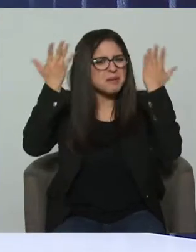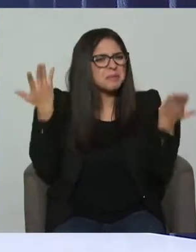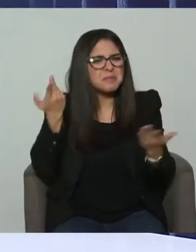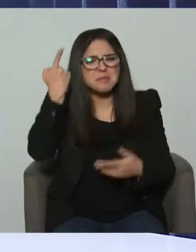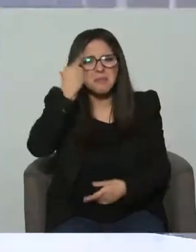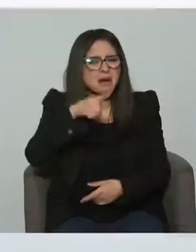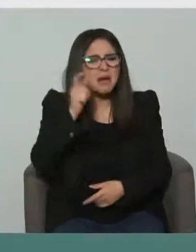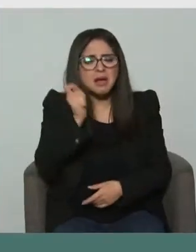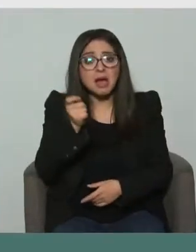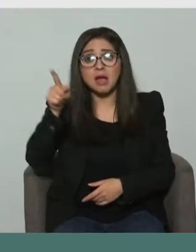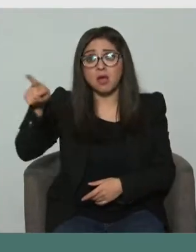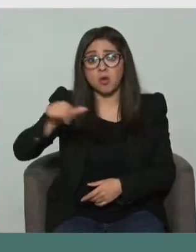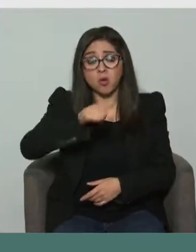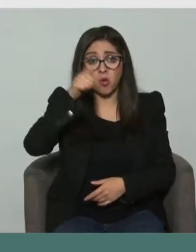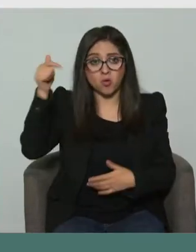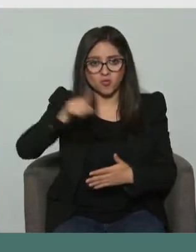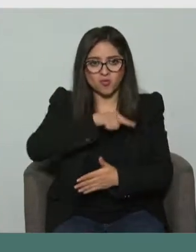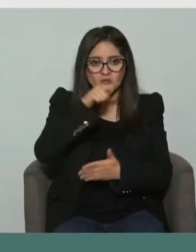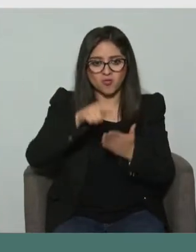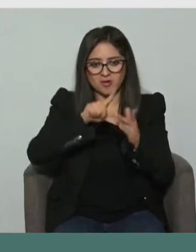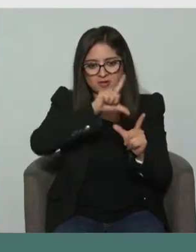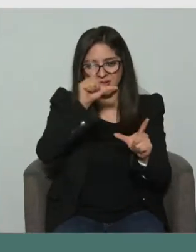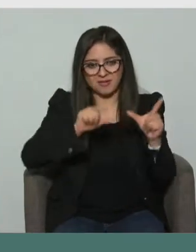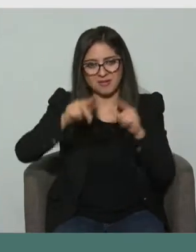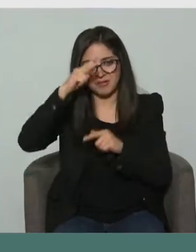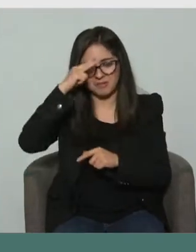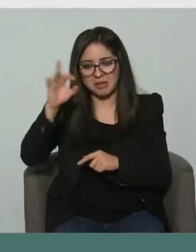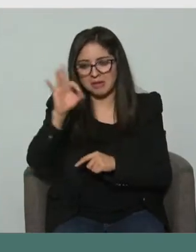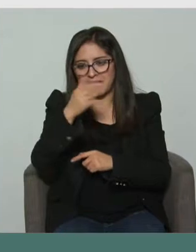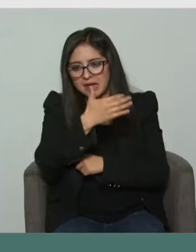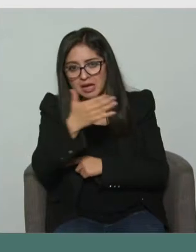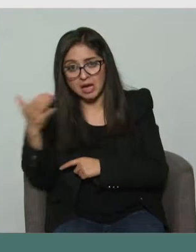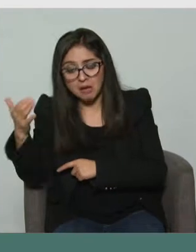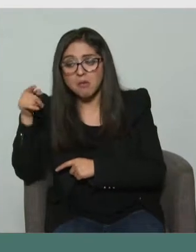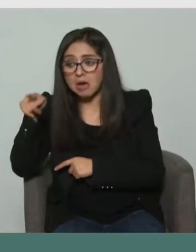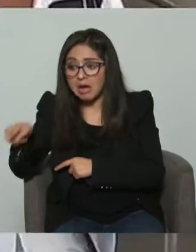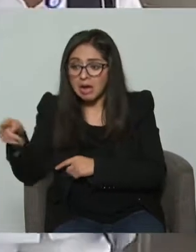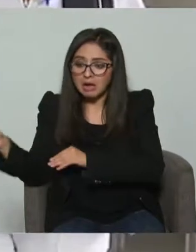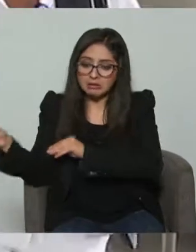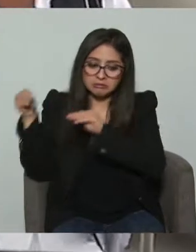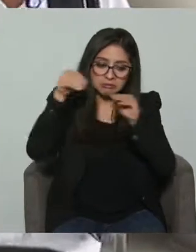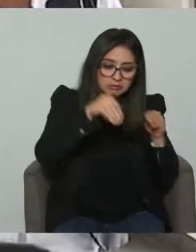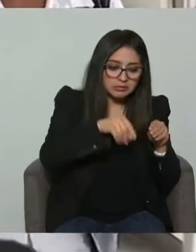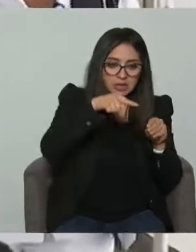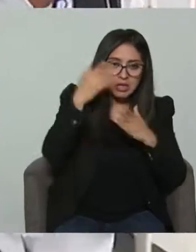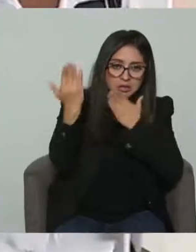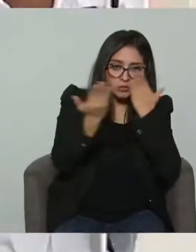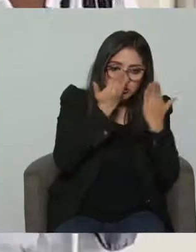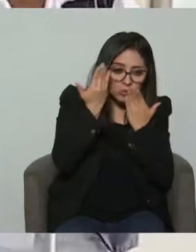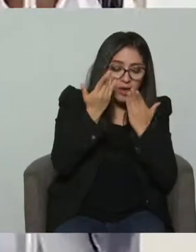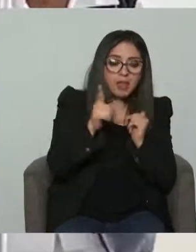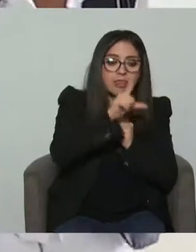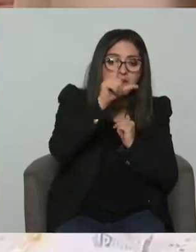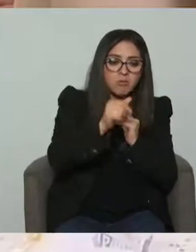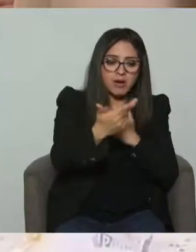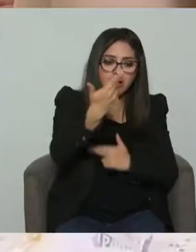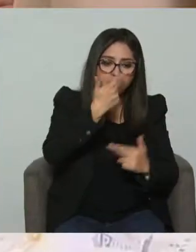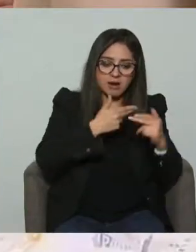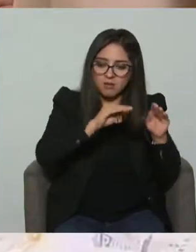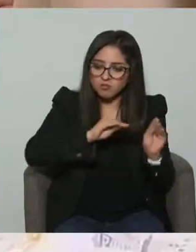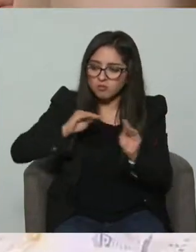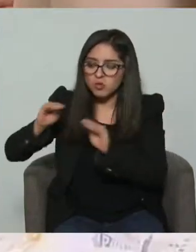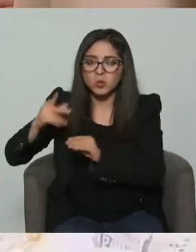comunidades de origen para que ahí precisamente pues logren atender a la población. La convocatoria oficial se emitió en la Gaceta